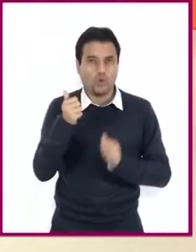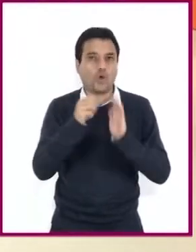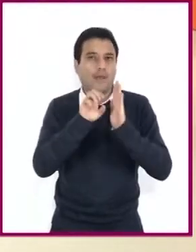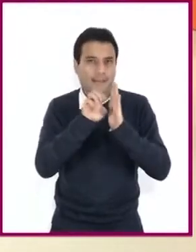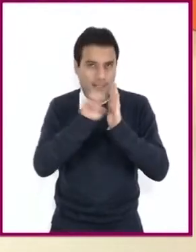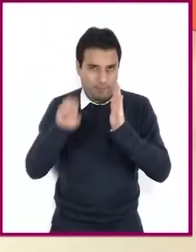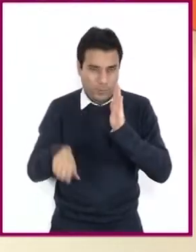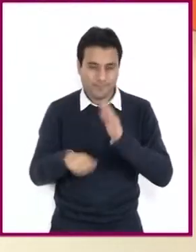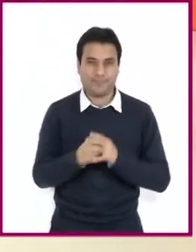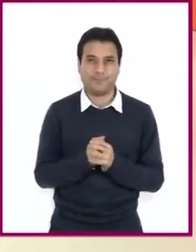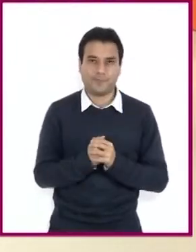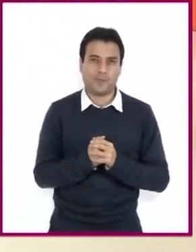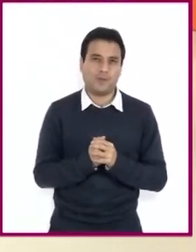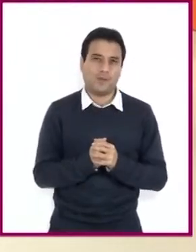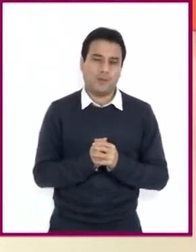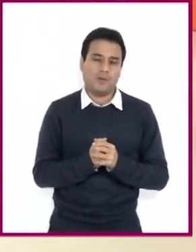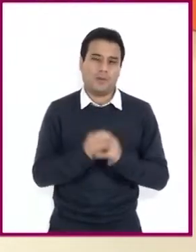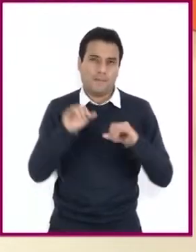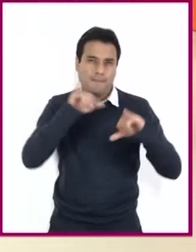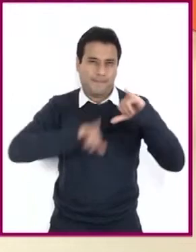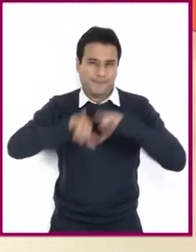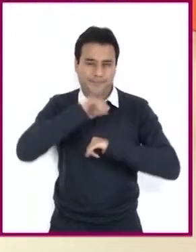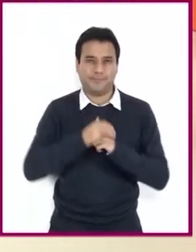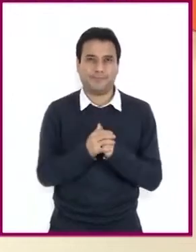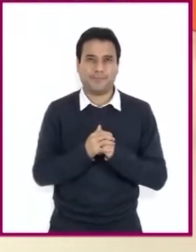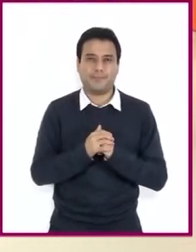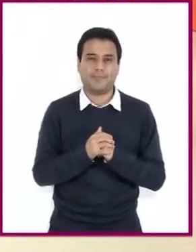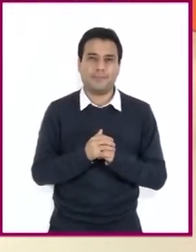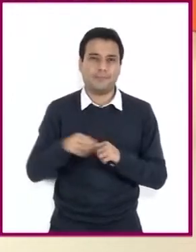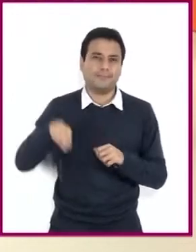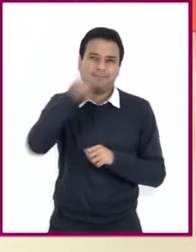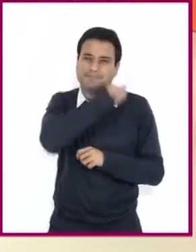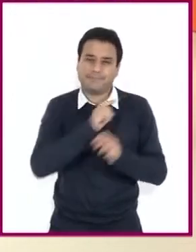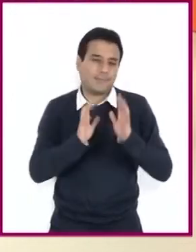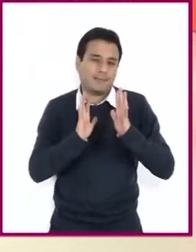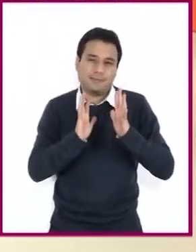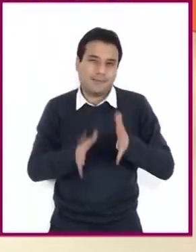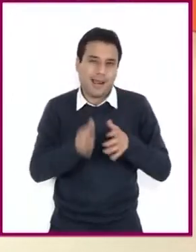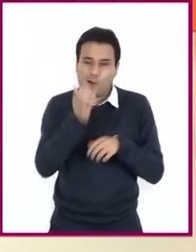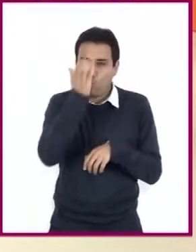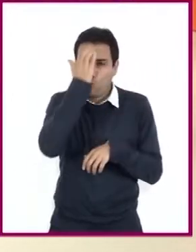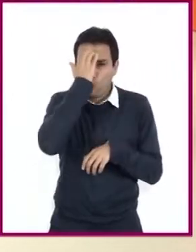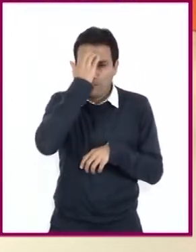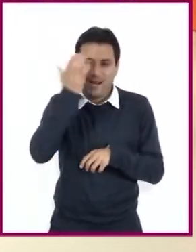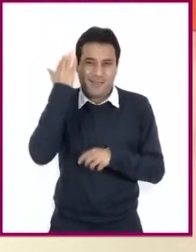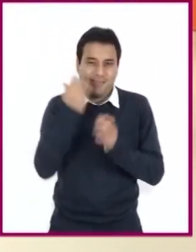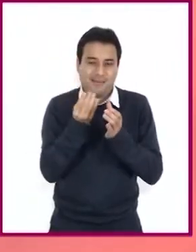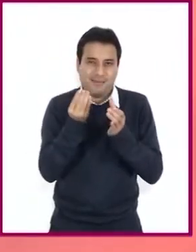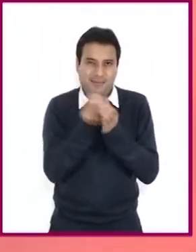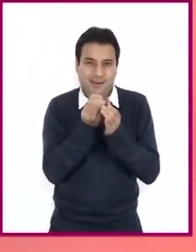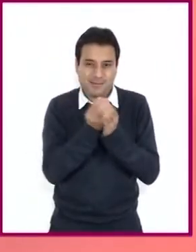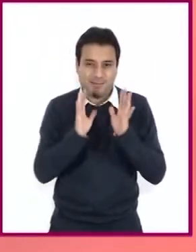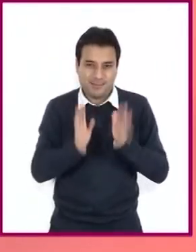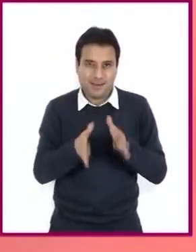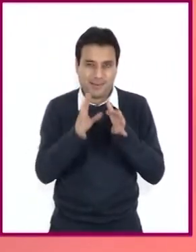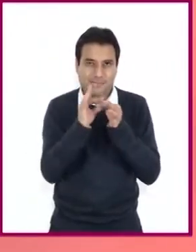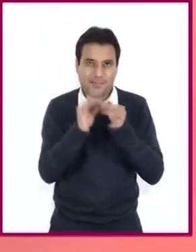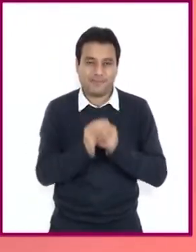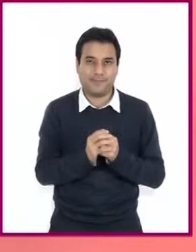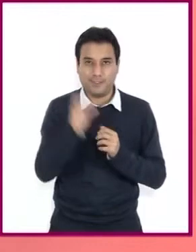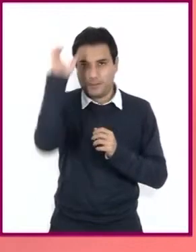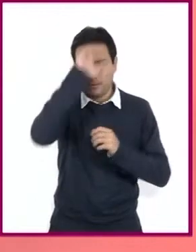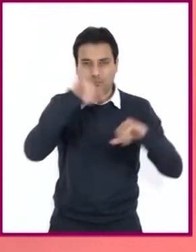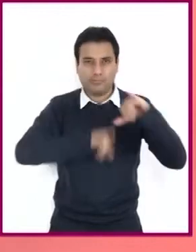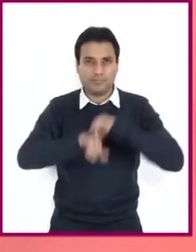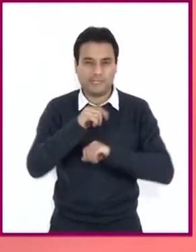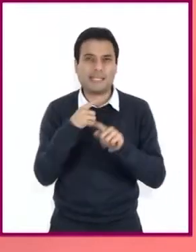notas de observación de un experimento científico. Seguramente las recordarán de alguna clase anterior. El científico